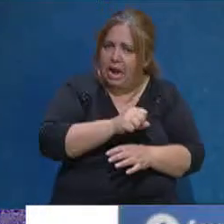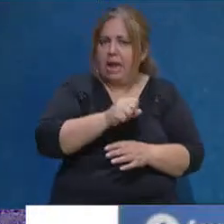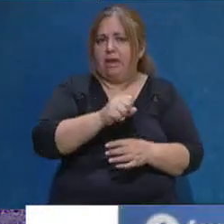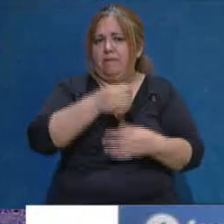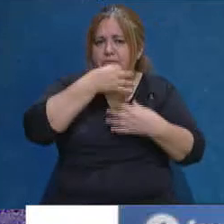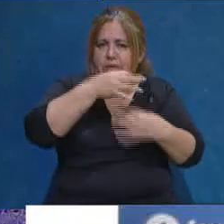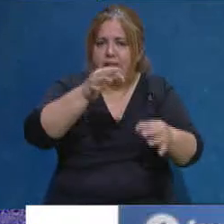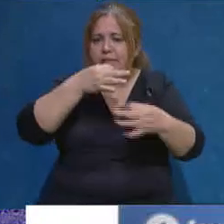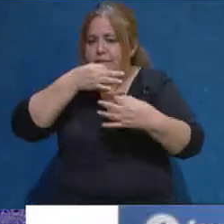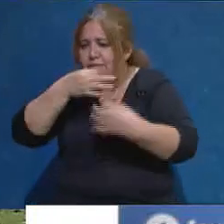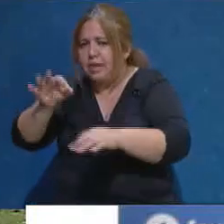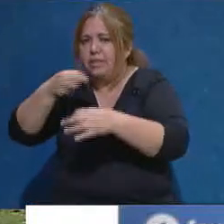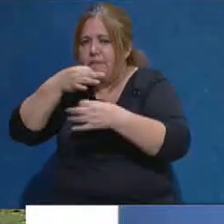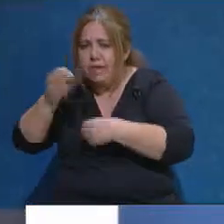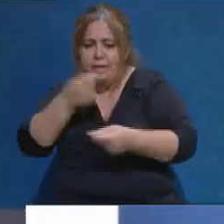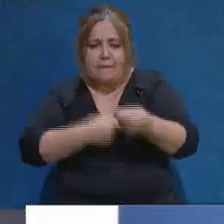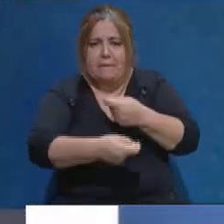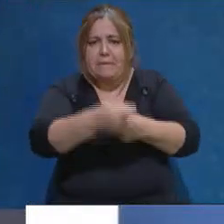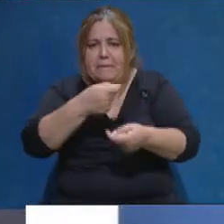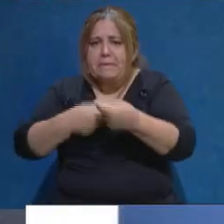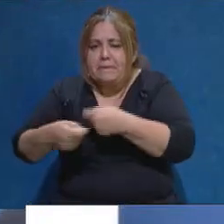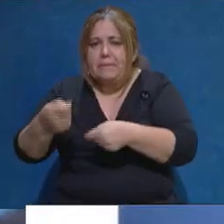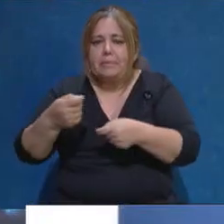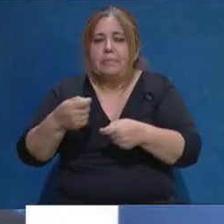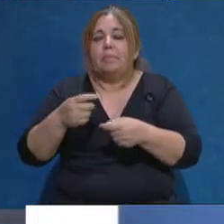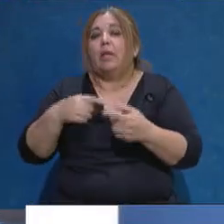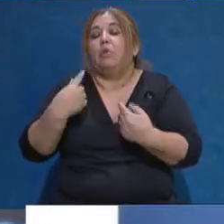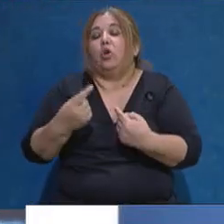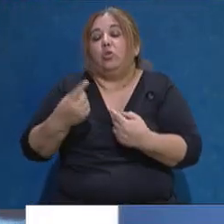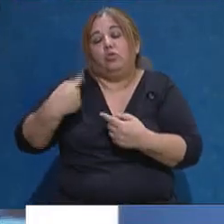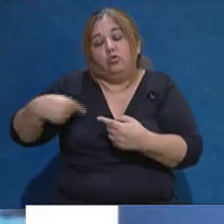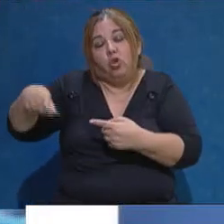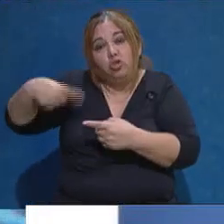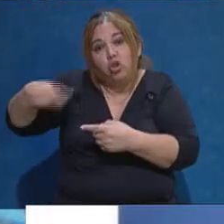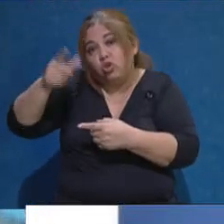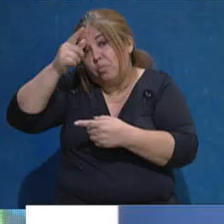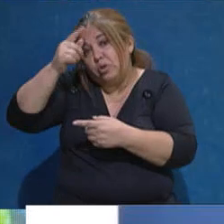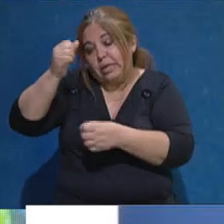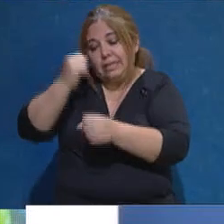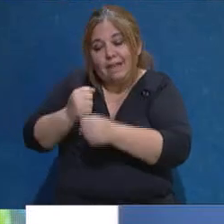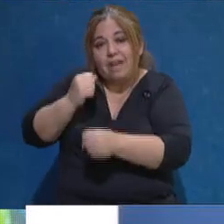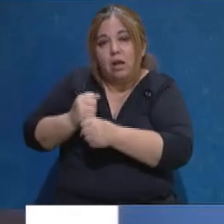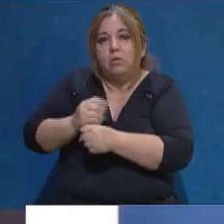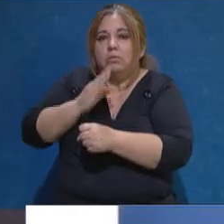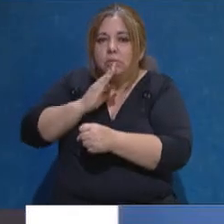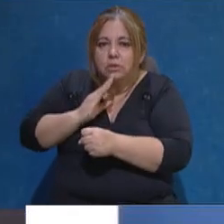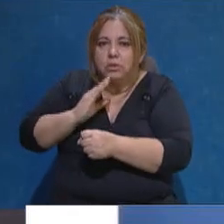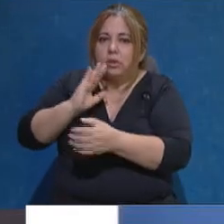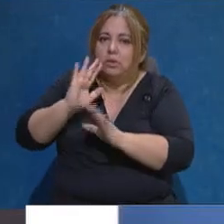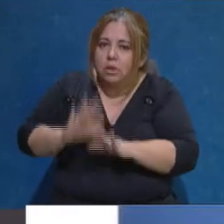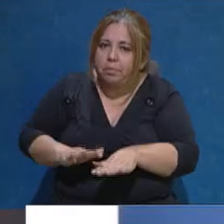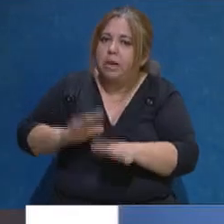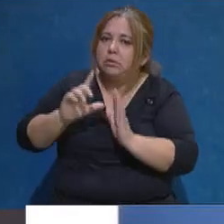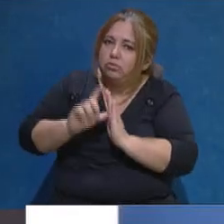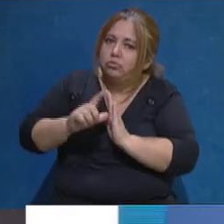comercializaban. Pero vuelvo a decir, el trabajo paciente que se va haciendo momento a momento desde la policía hace que después de algún tiempo